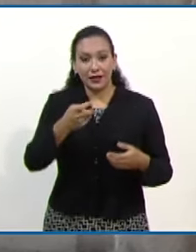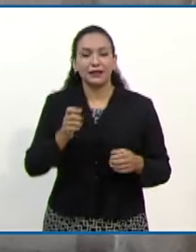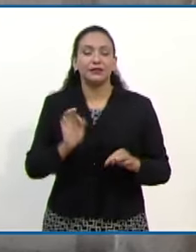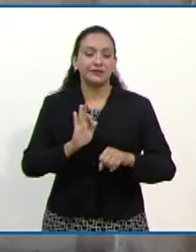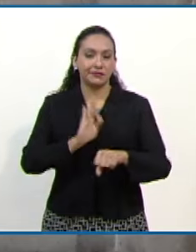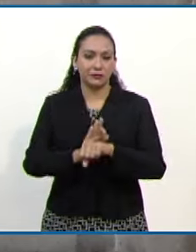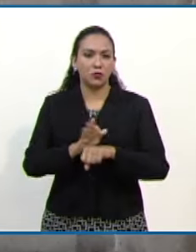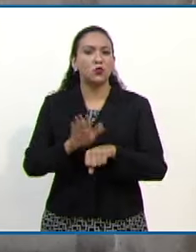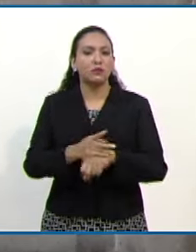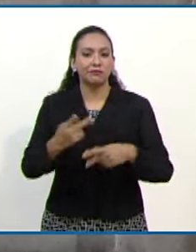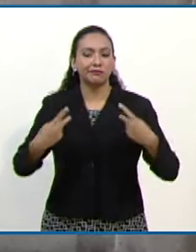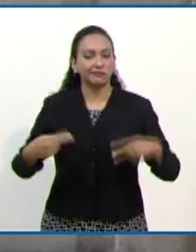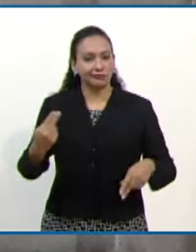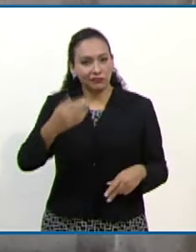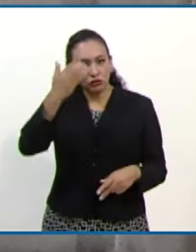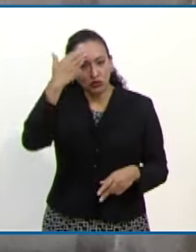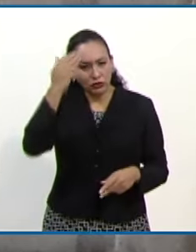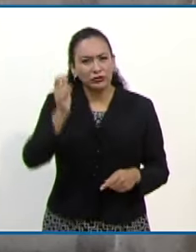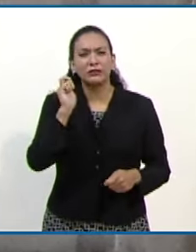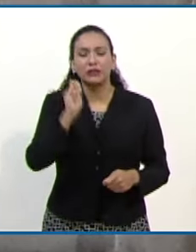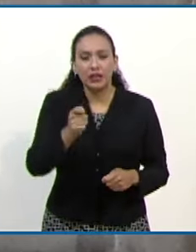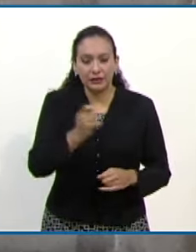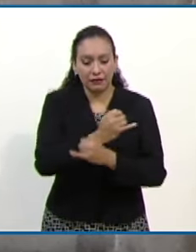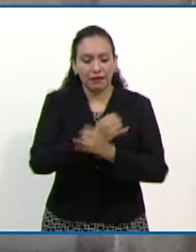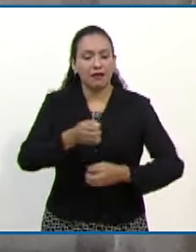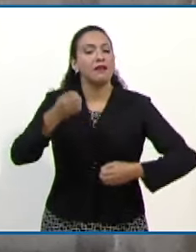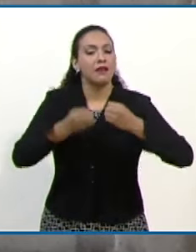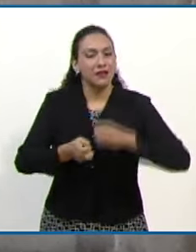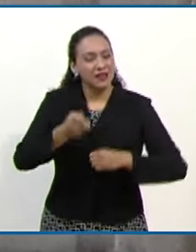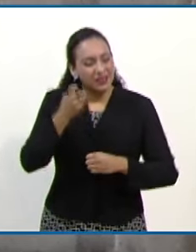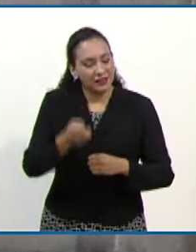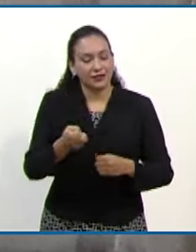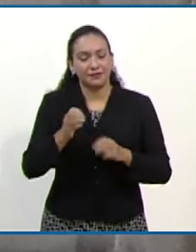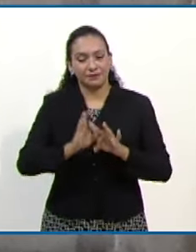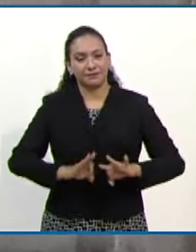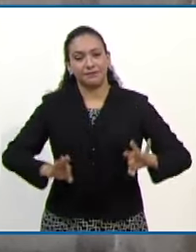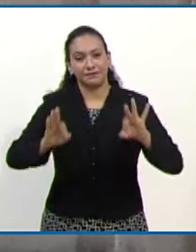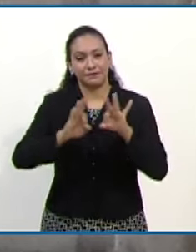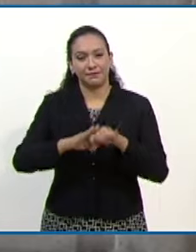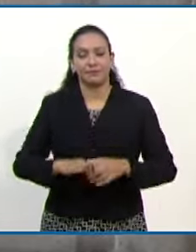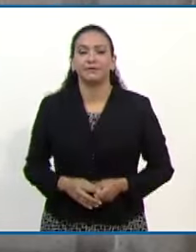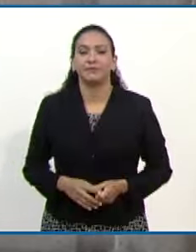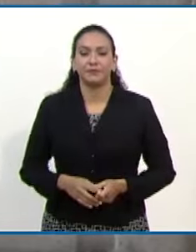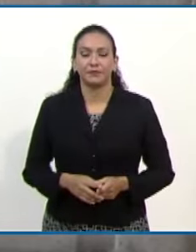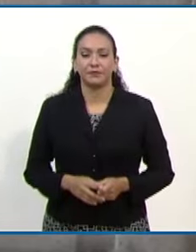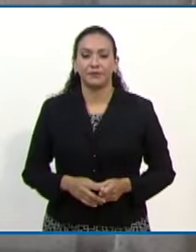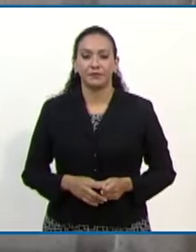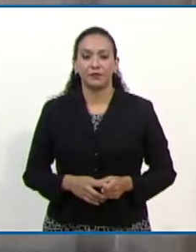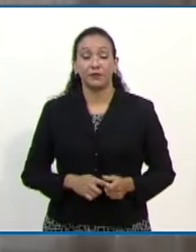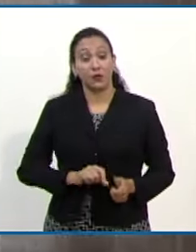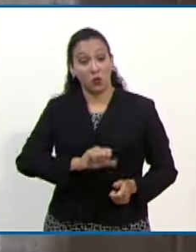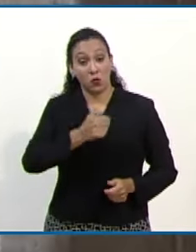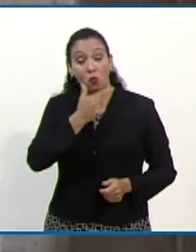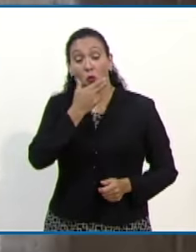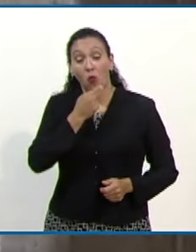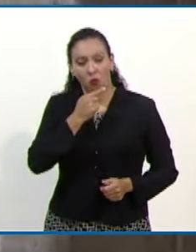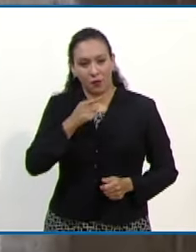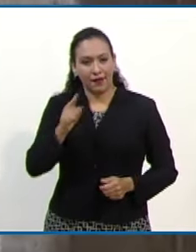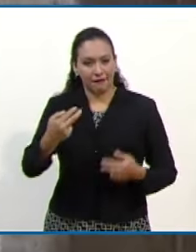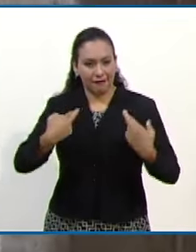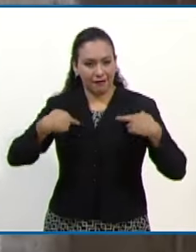enorme trascendencia de la independencia judicial. Jesús Peña Palacios, representante